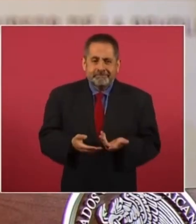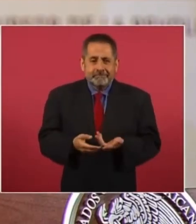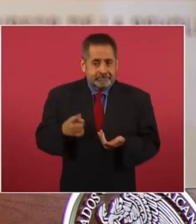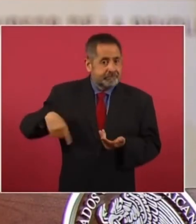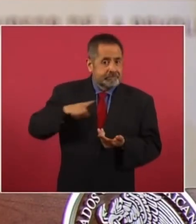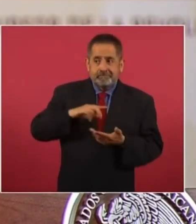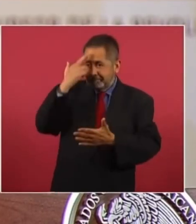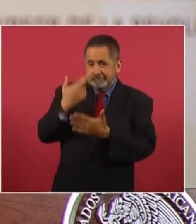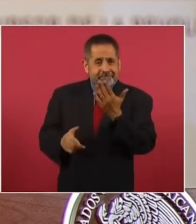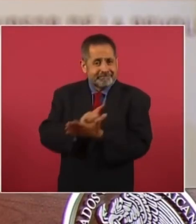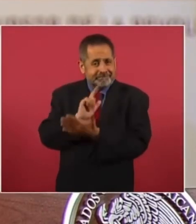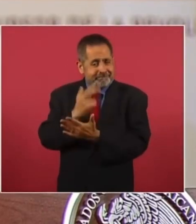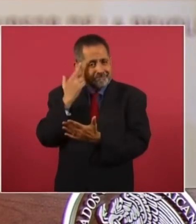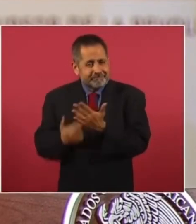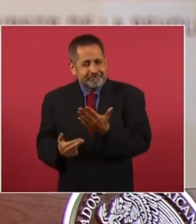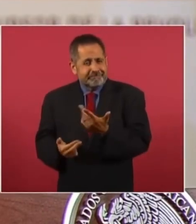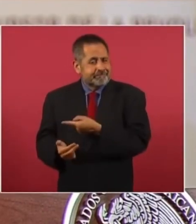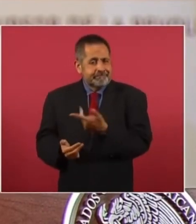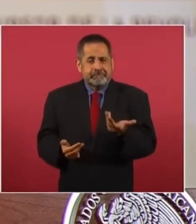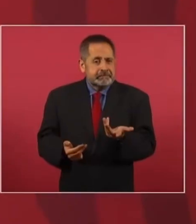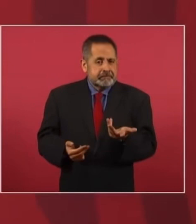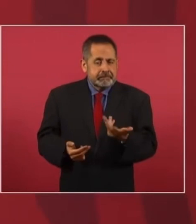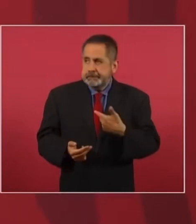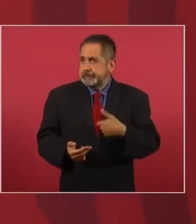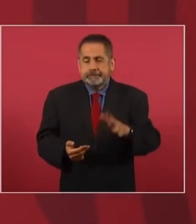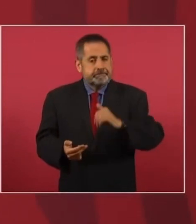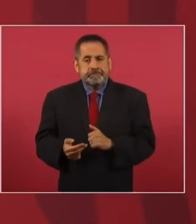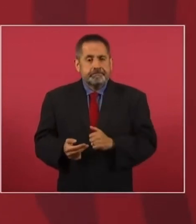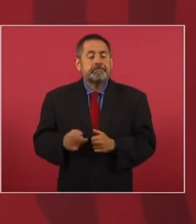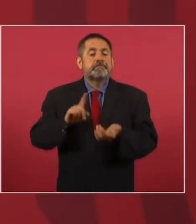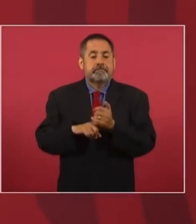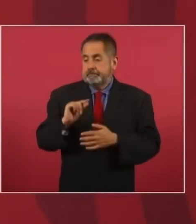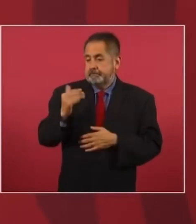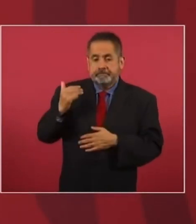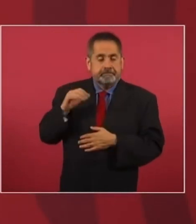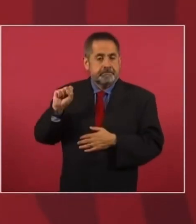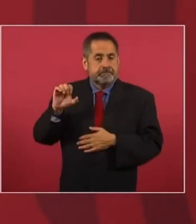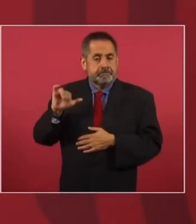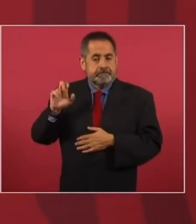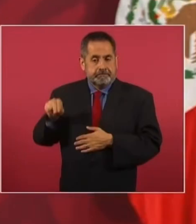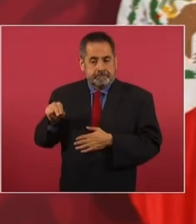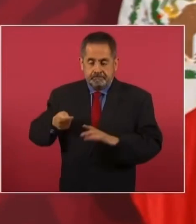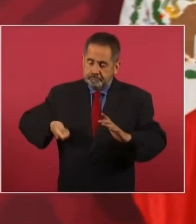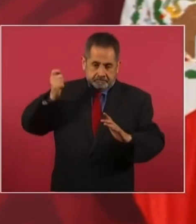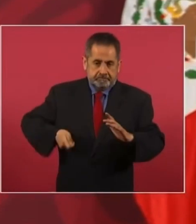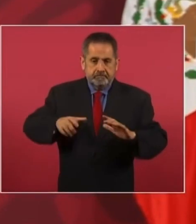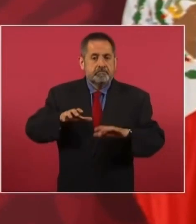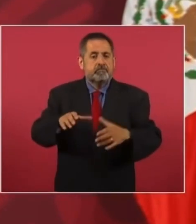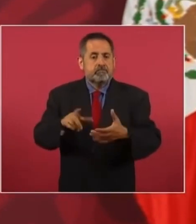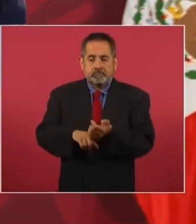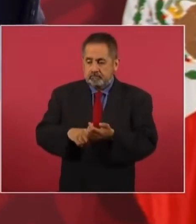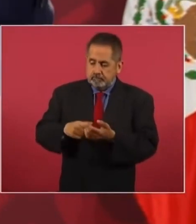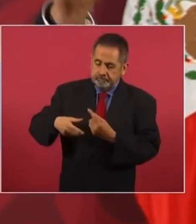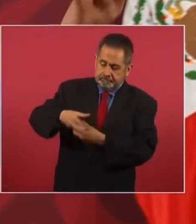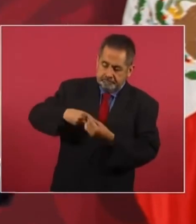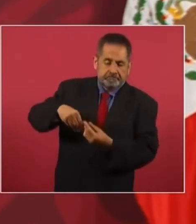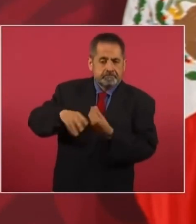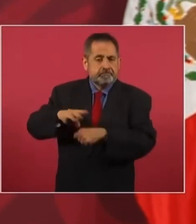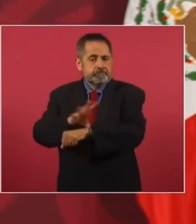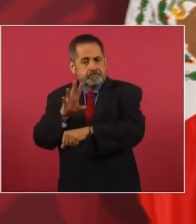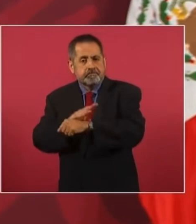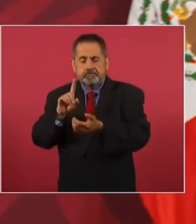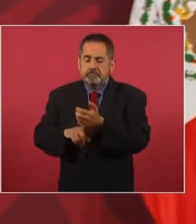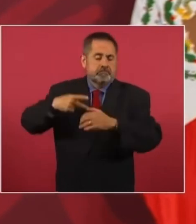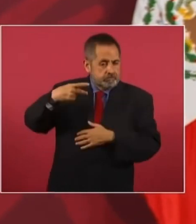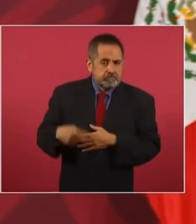violaron, al grado de que la Suprema Corte acaba de resolver que todo lo relacionado con el autoabasto en generación de energía